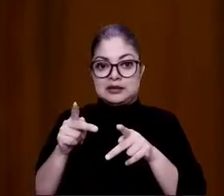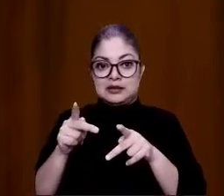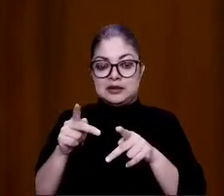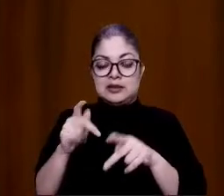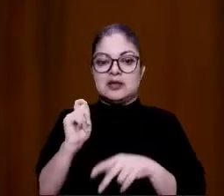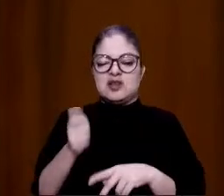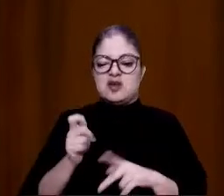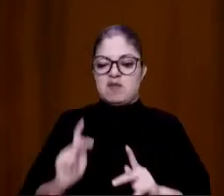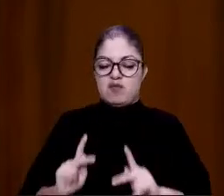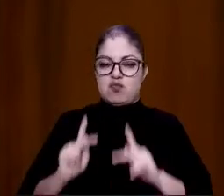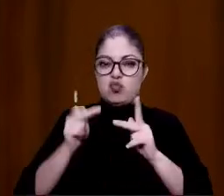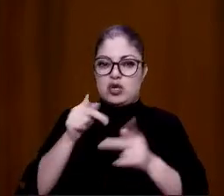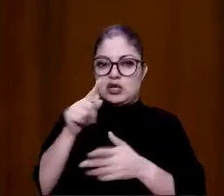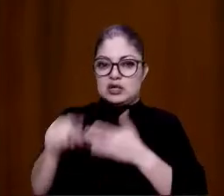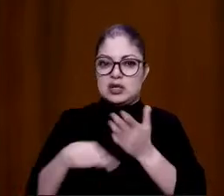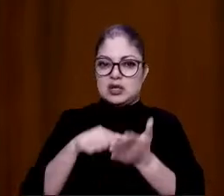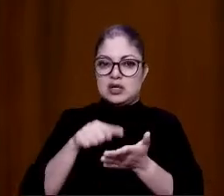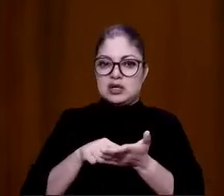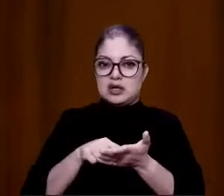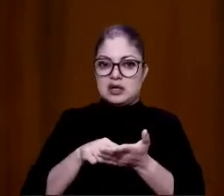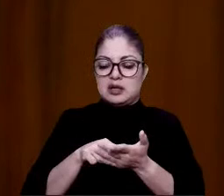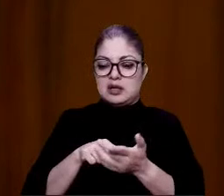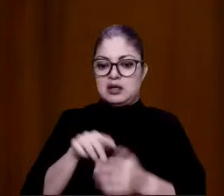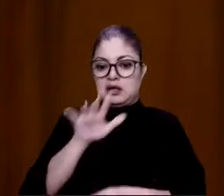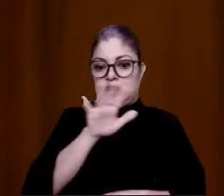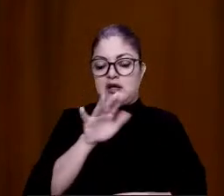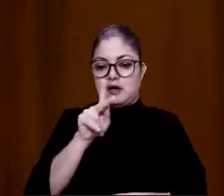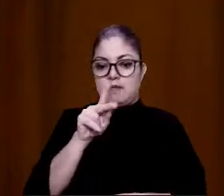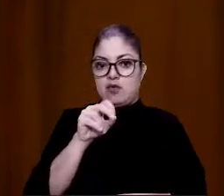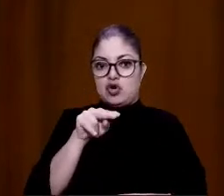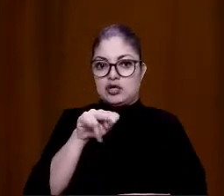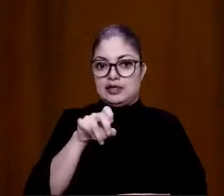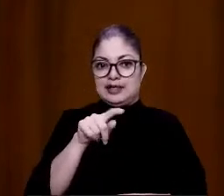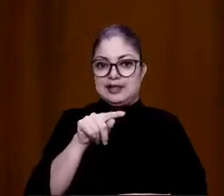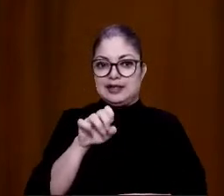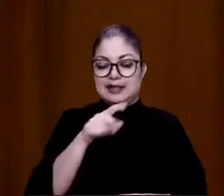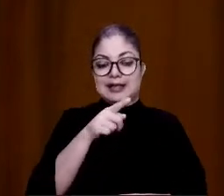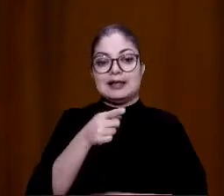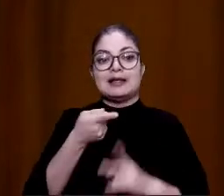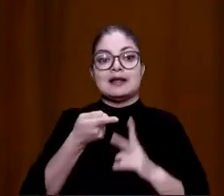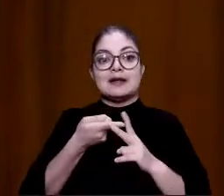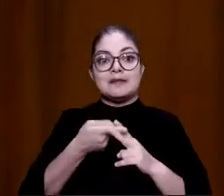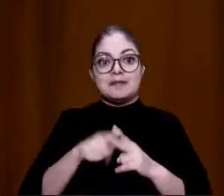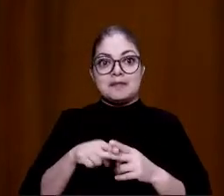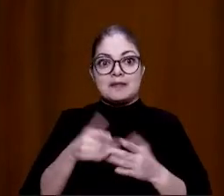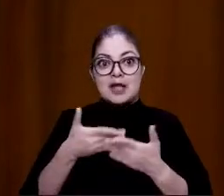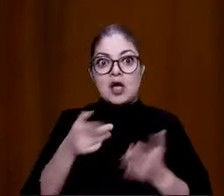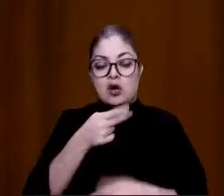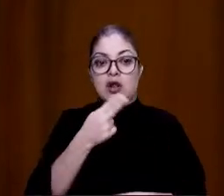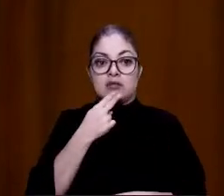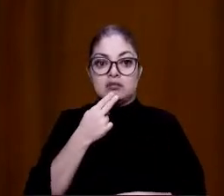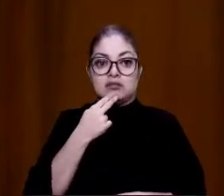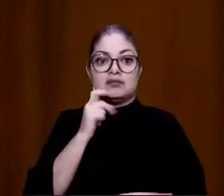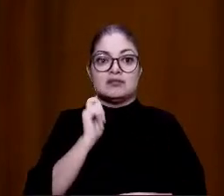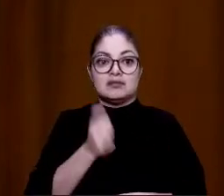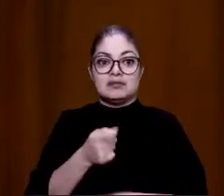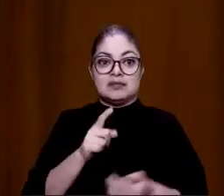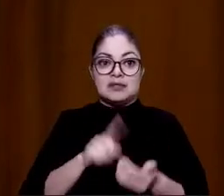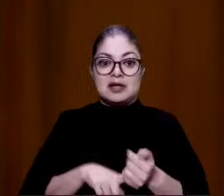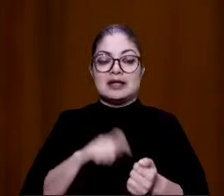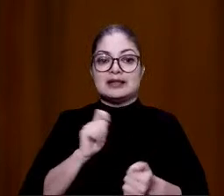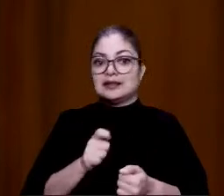Un puente que está ubicado del lado poniente de Nezahualcóyotl, que es el que permite y es el que hoy está funcionando con carácter de